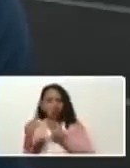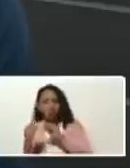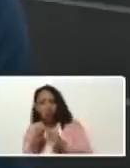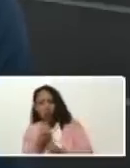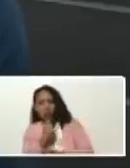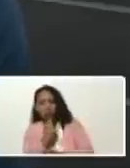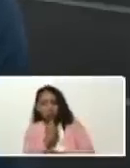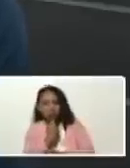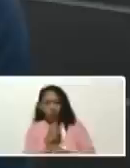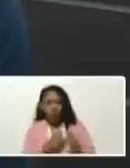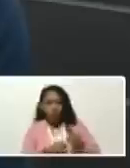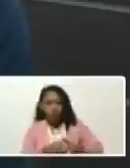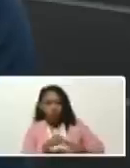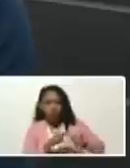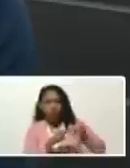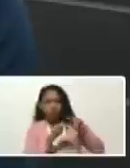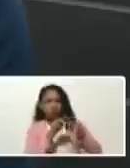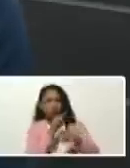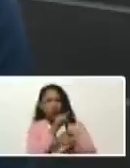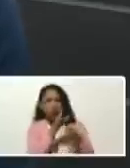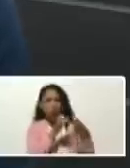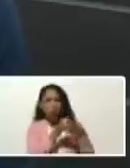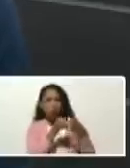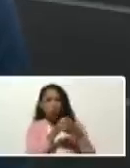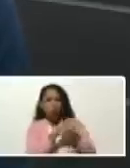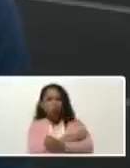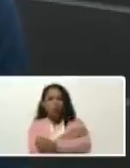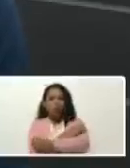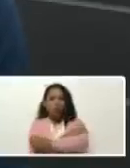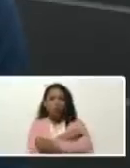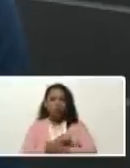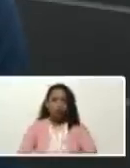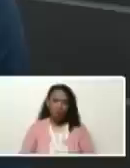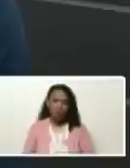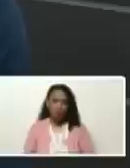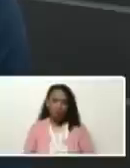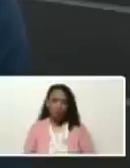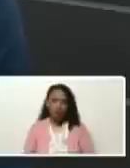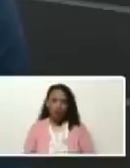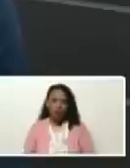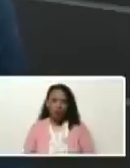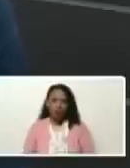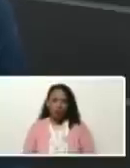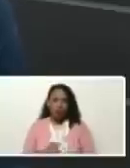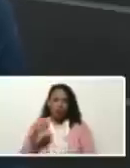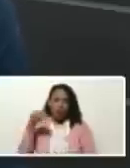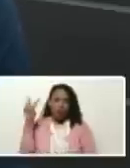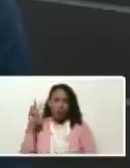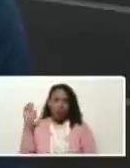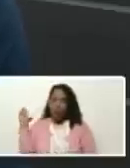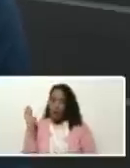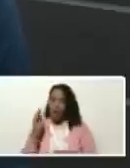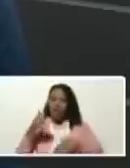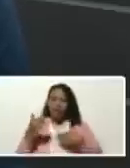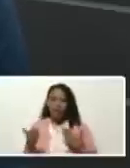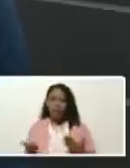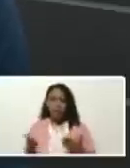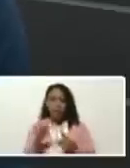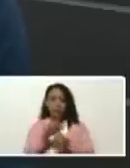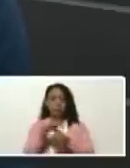secreto y constructivas con este sector de la oposición venezolana que viene en efecto de